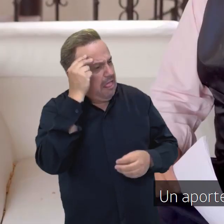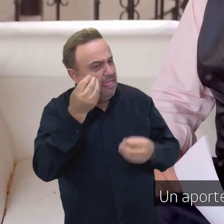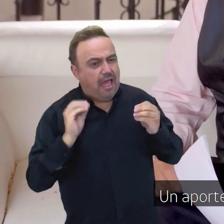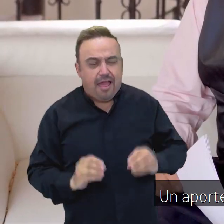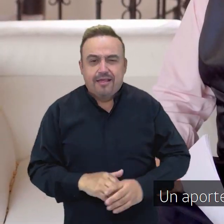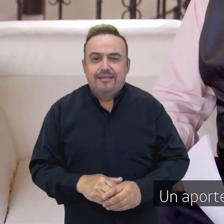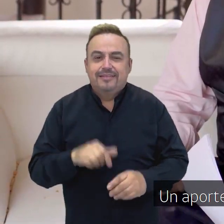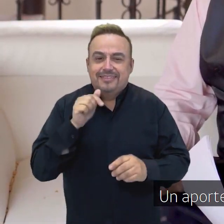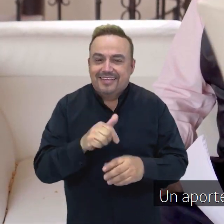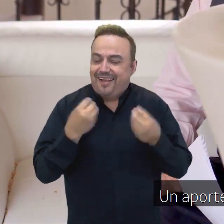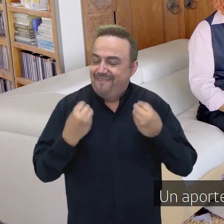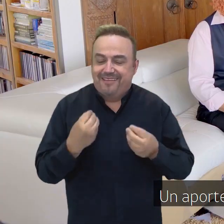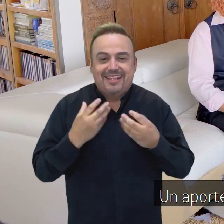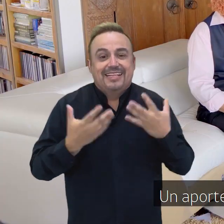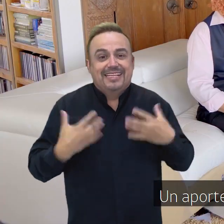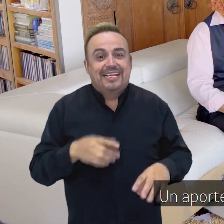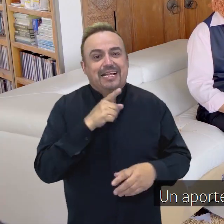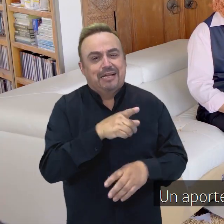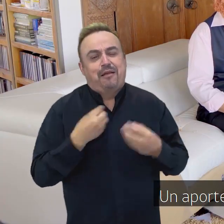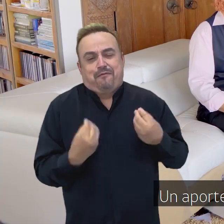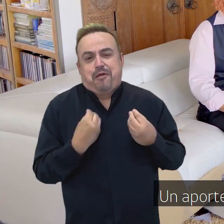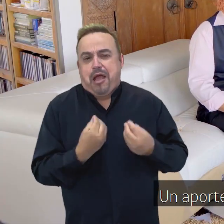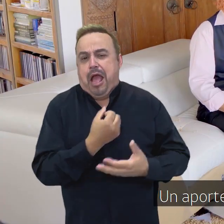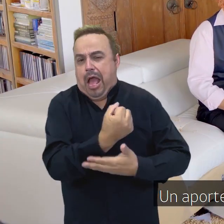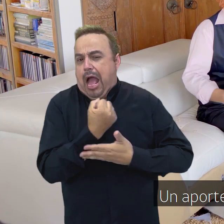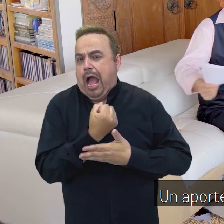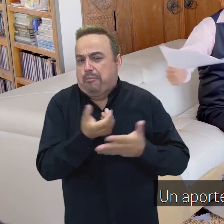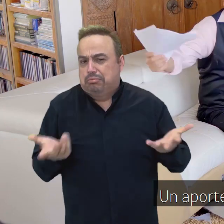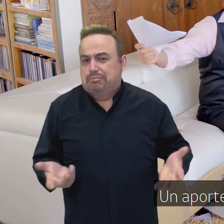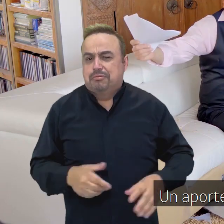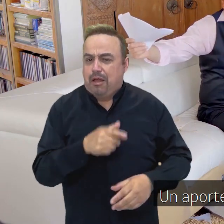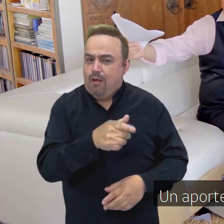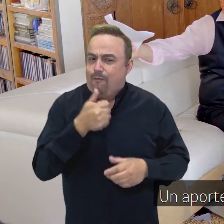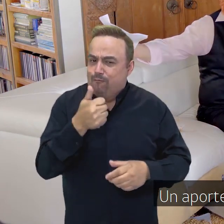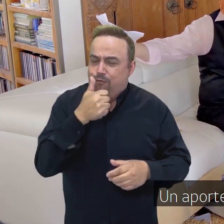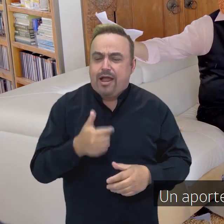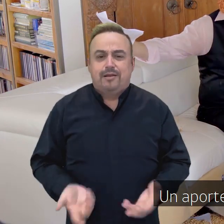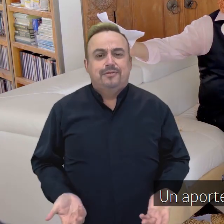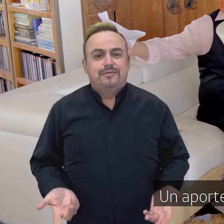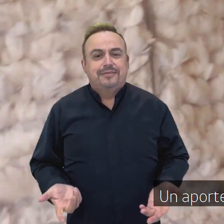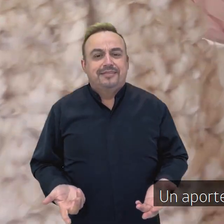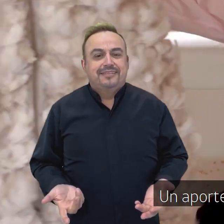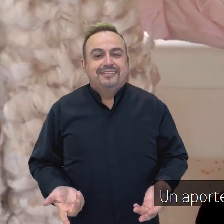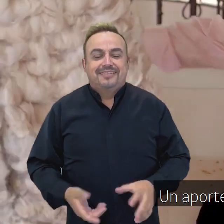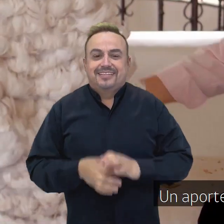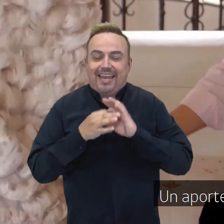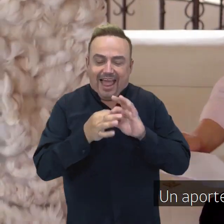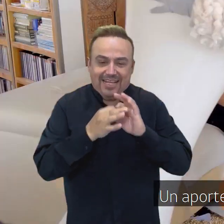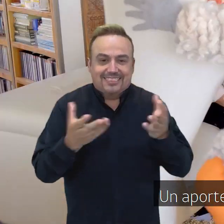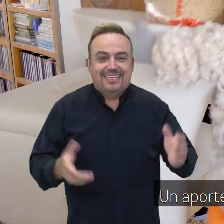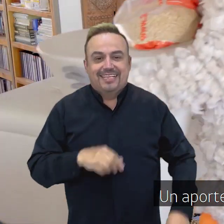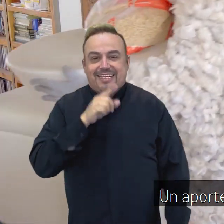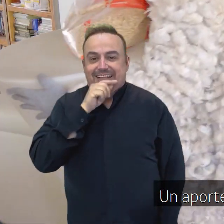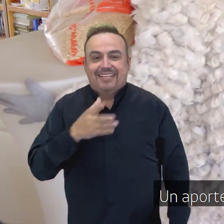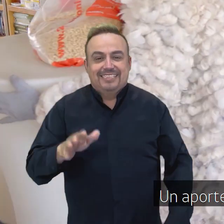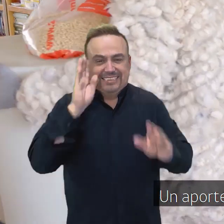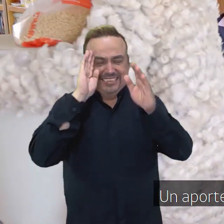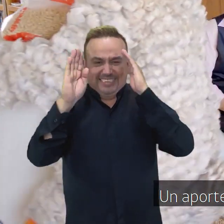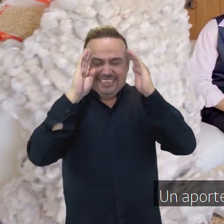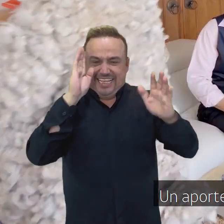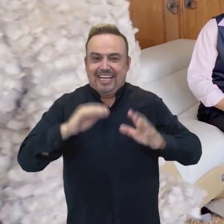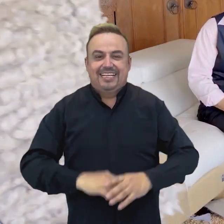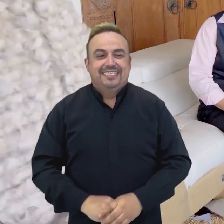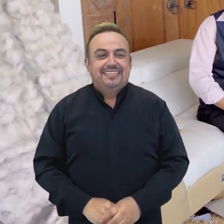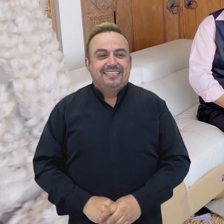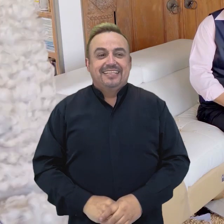Guruguru. Increíble. ¡Hijo de aporte! Es un aporte. Un aporte que estoy haciendo, Guruguru.